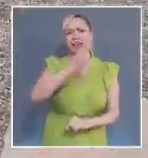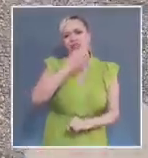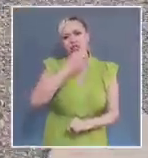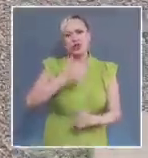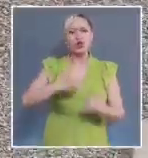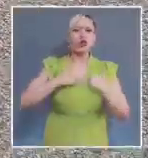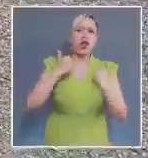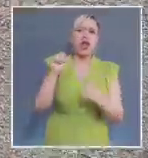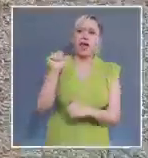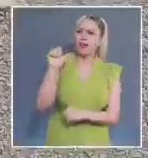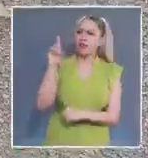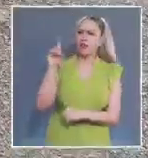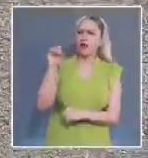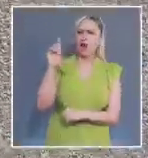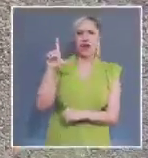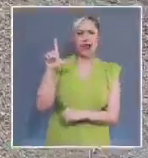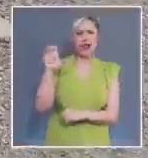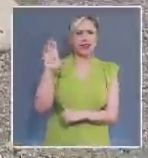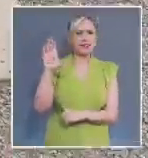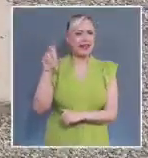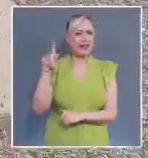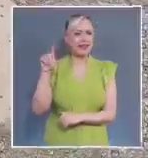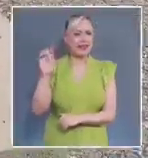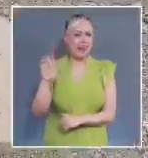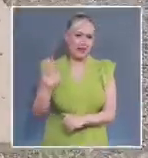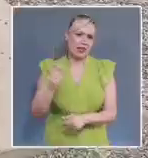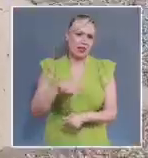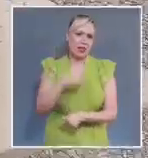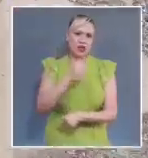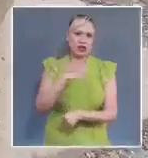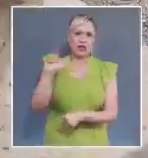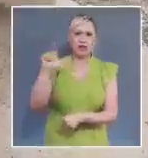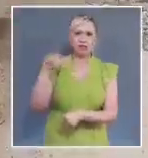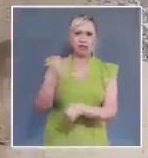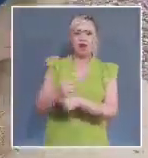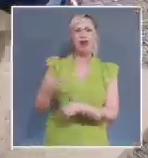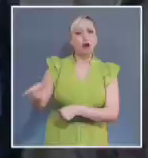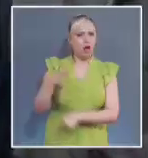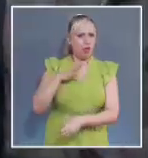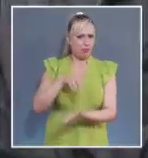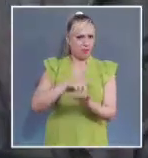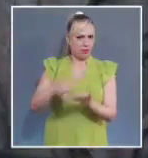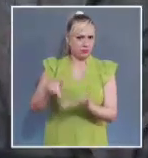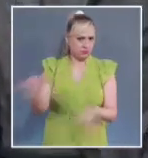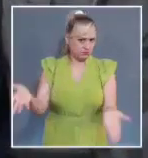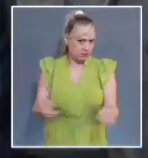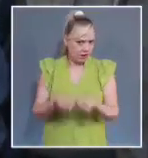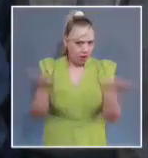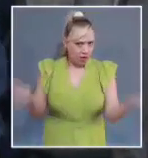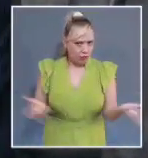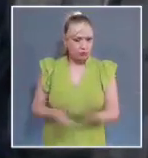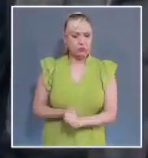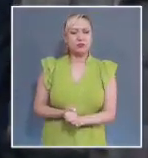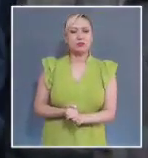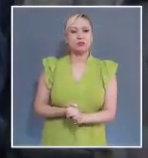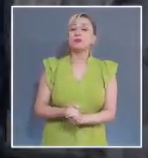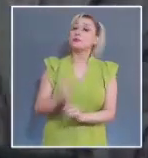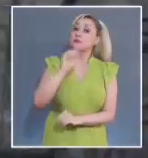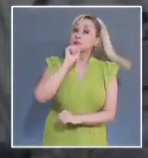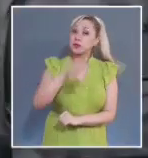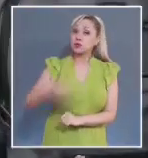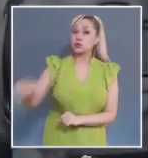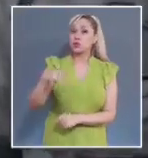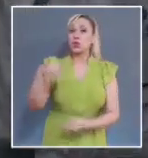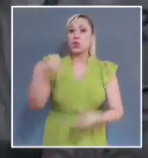resulta fundamental para reconocerlos también como titulares de derechos. Además, el hecho de que los juzgadores les nombren en